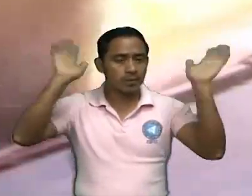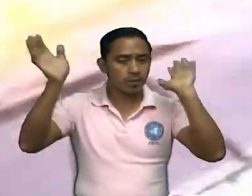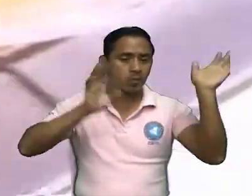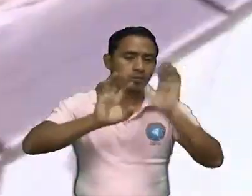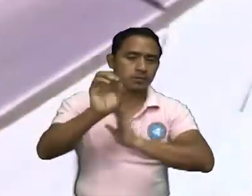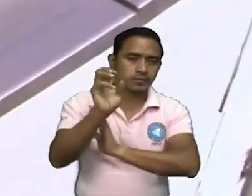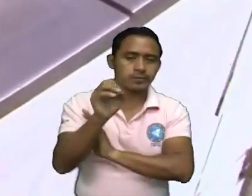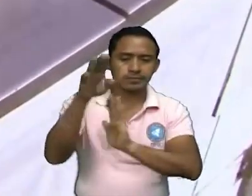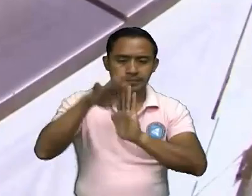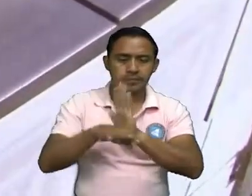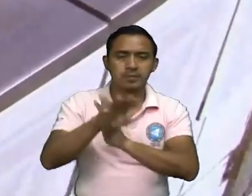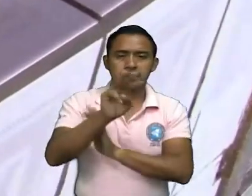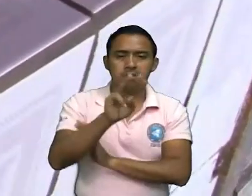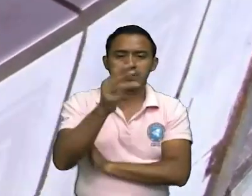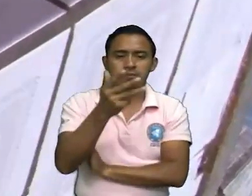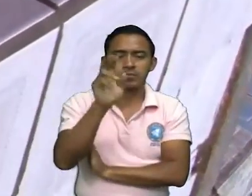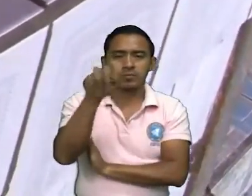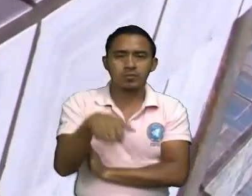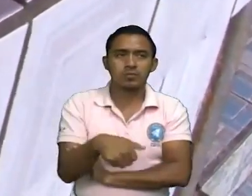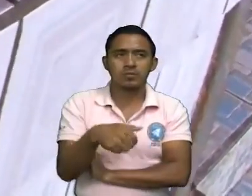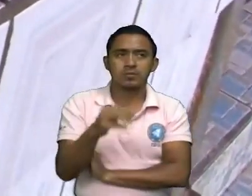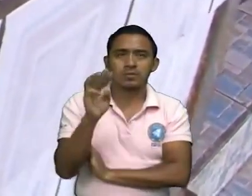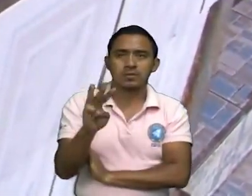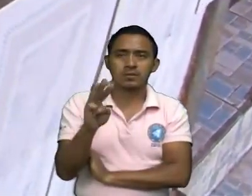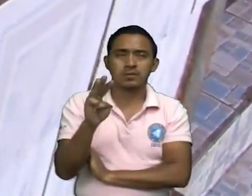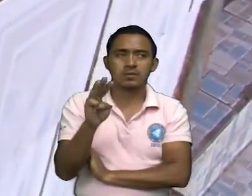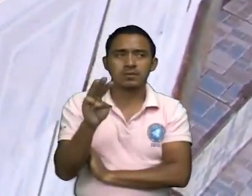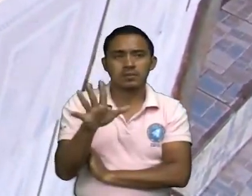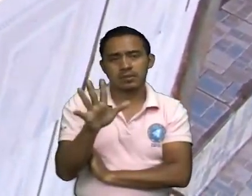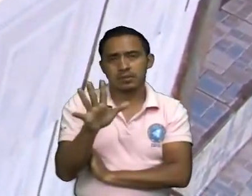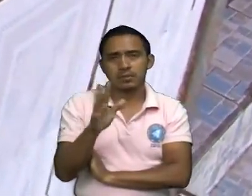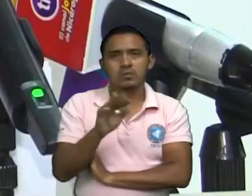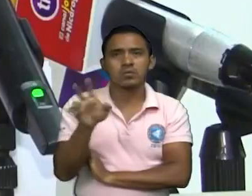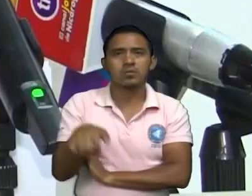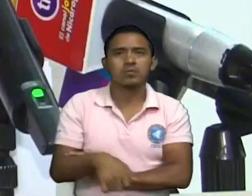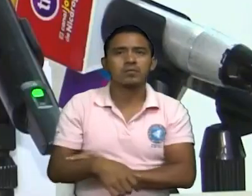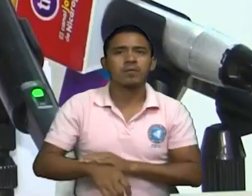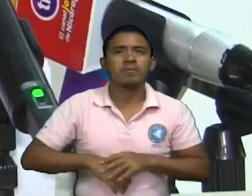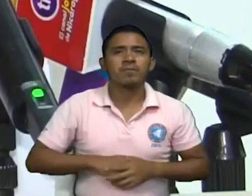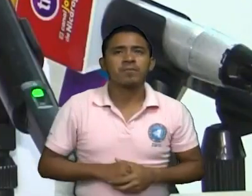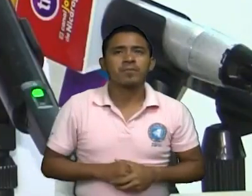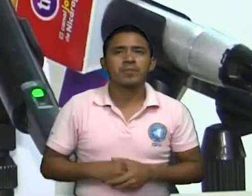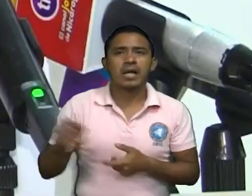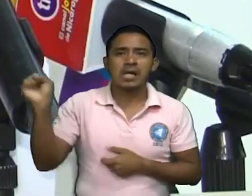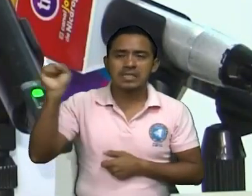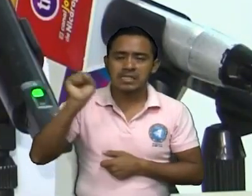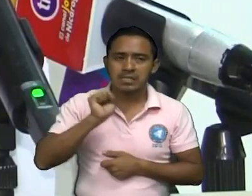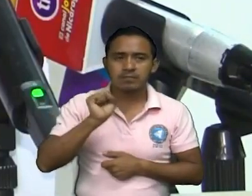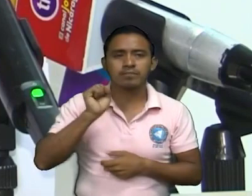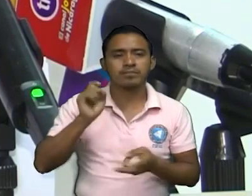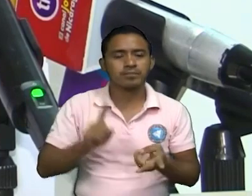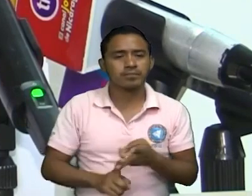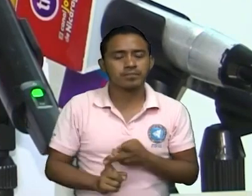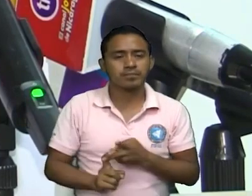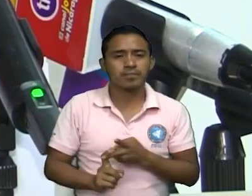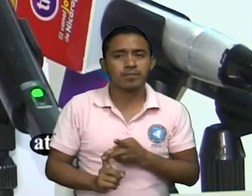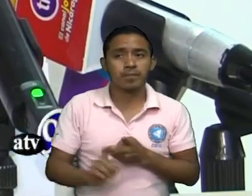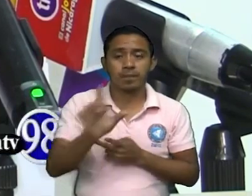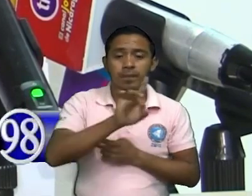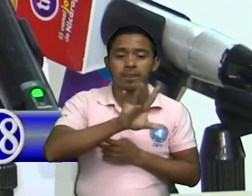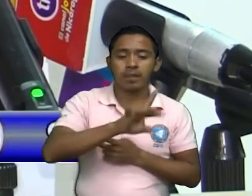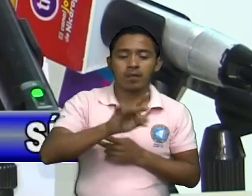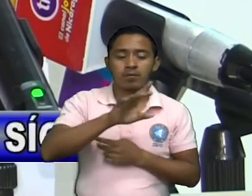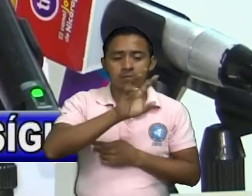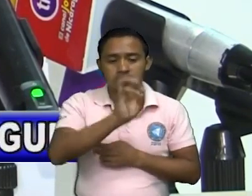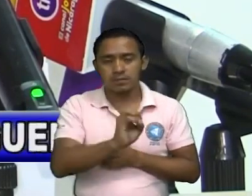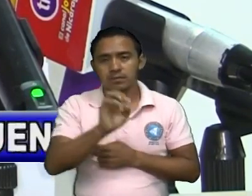oriental bajó de 39 córdobas a 35 córdobas. La zanahoria, que pasó de 14.30